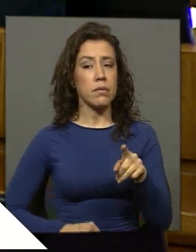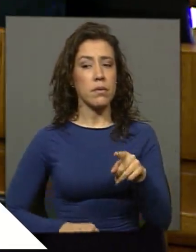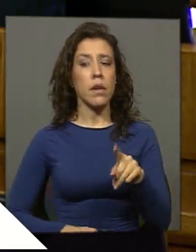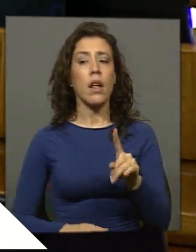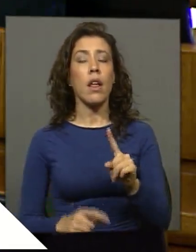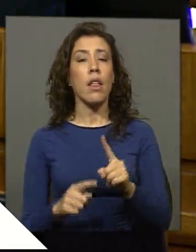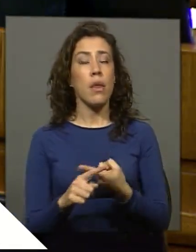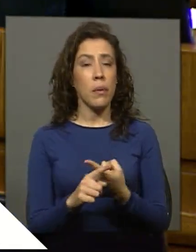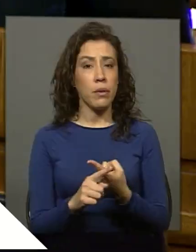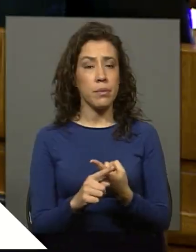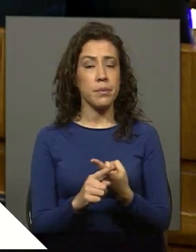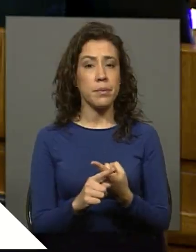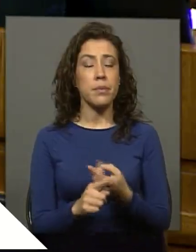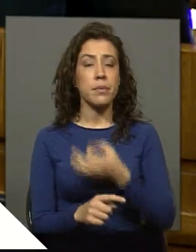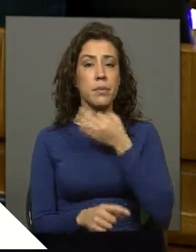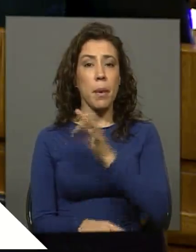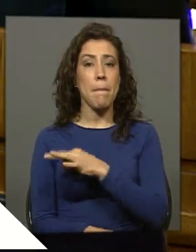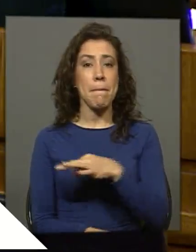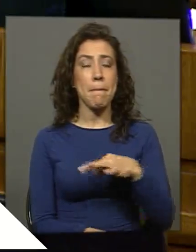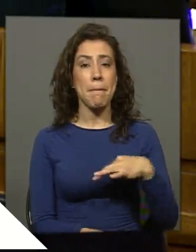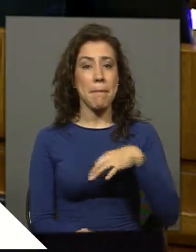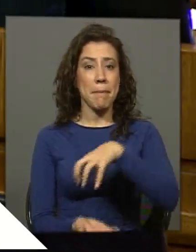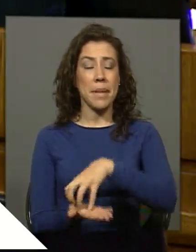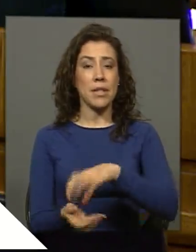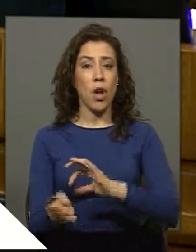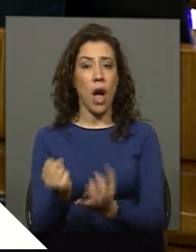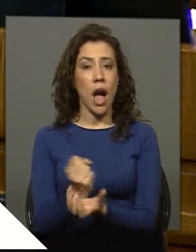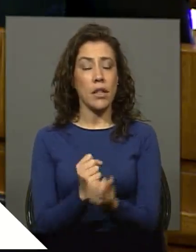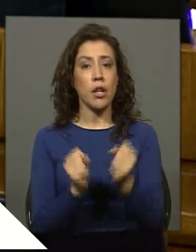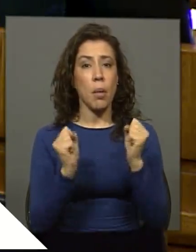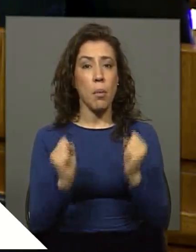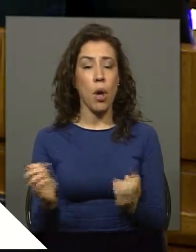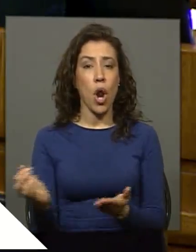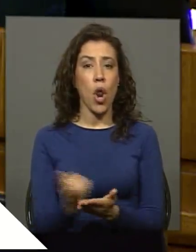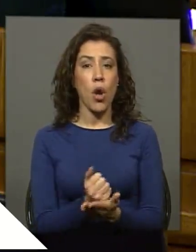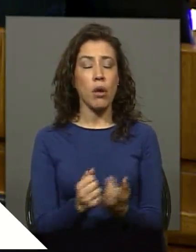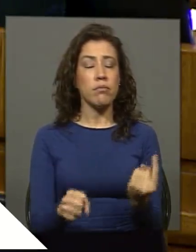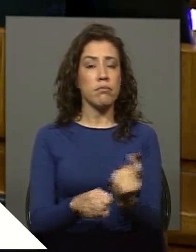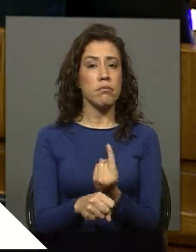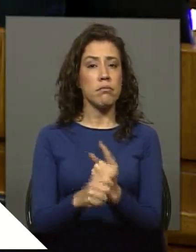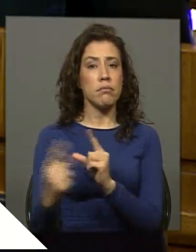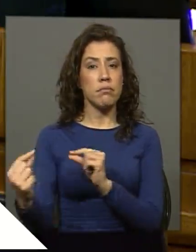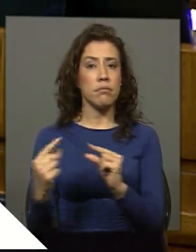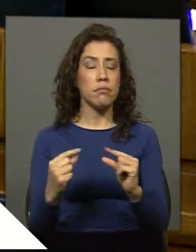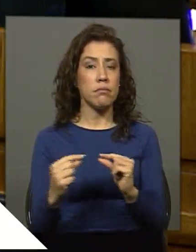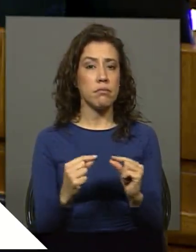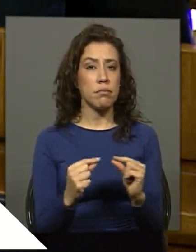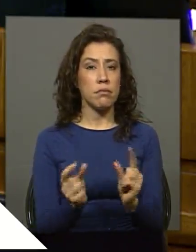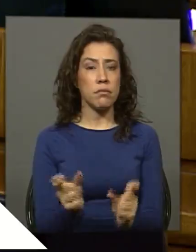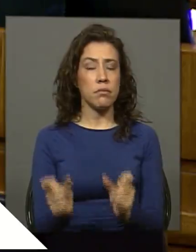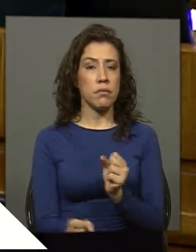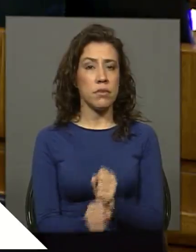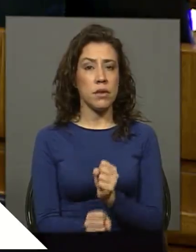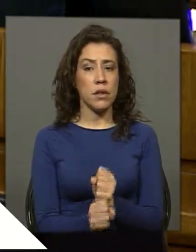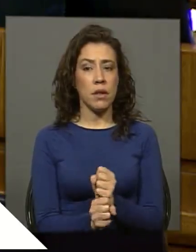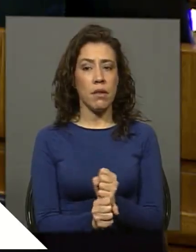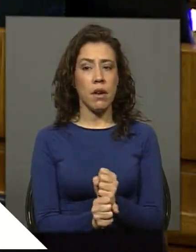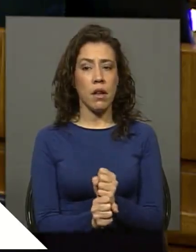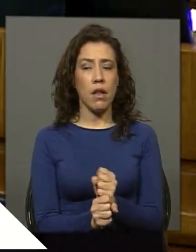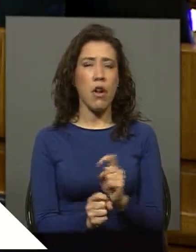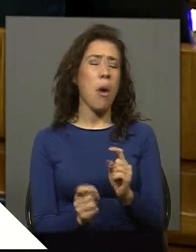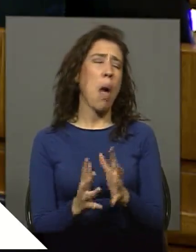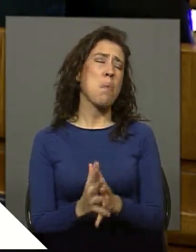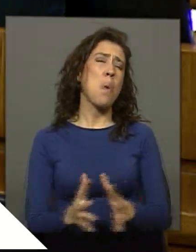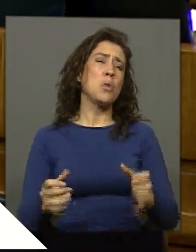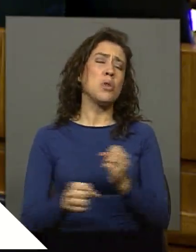la interpelación a que el ministerio de hacienda pueda lograr una conversación con este sector de trabajadores no son tantos